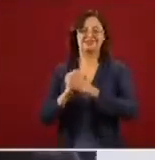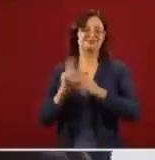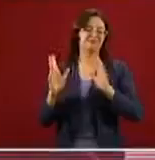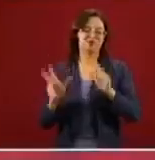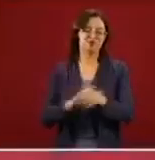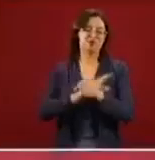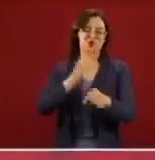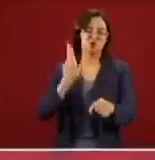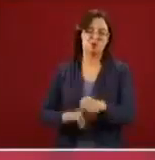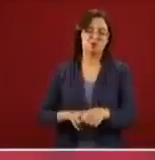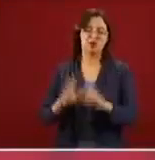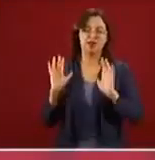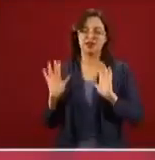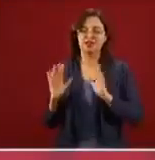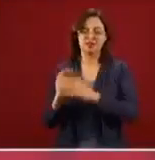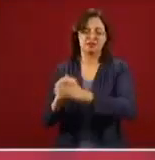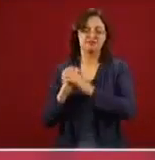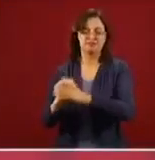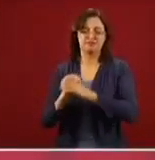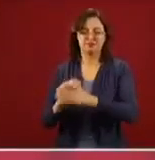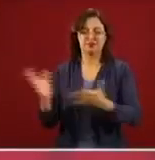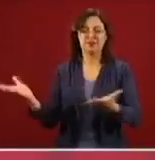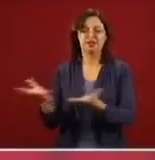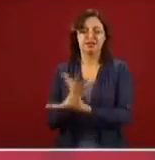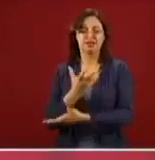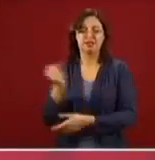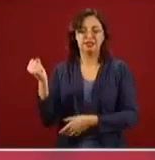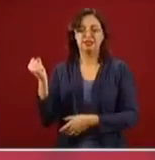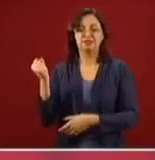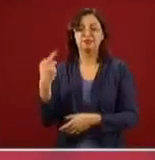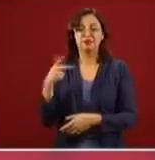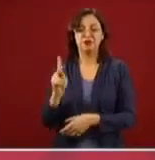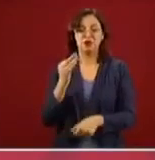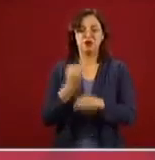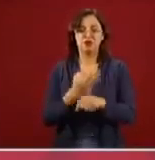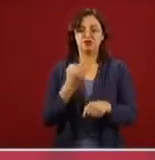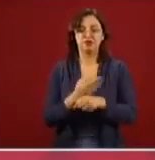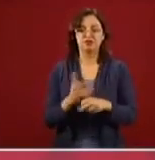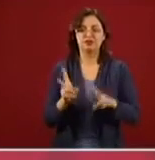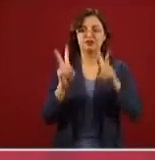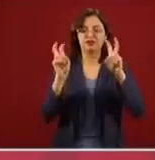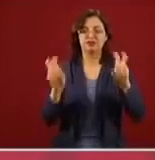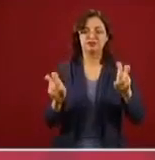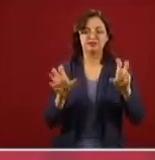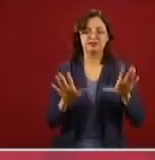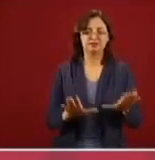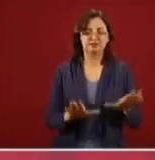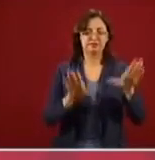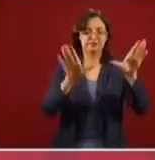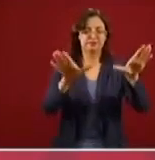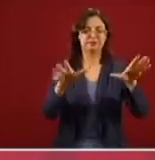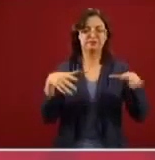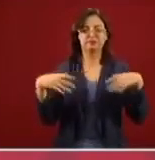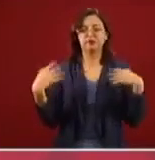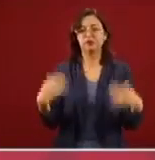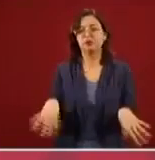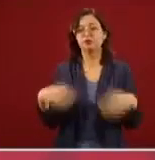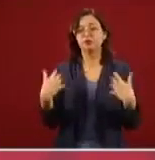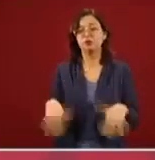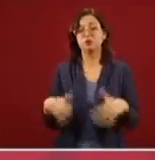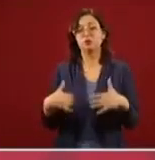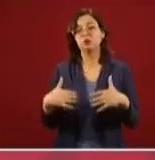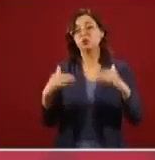un premio de loterías. Esto, dicen los de la lotería, que sería un